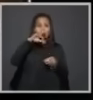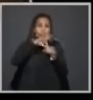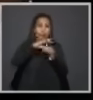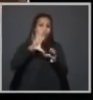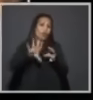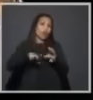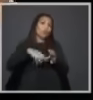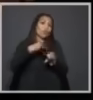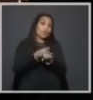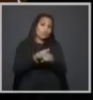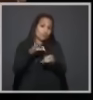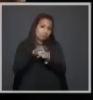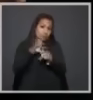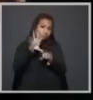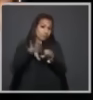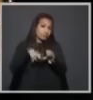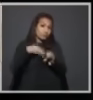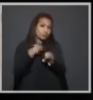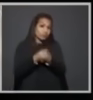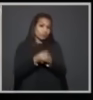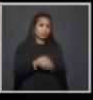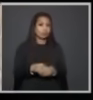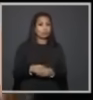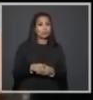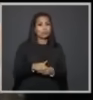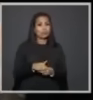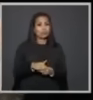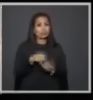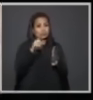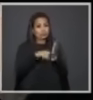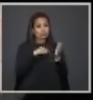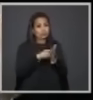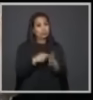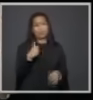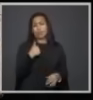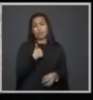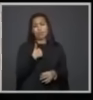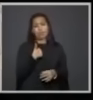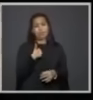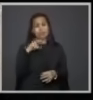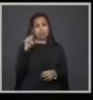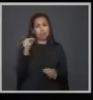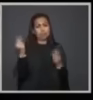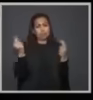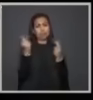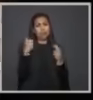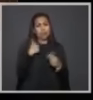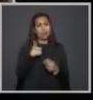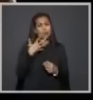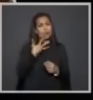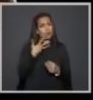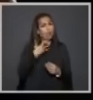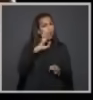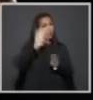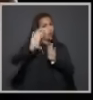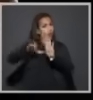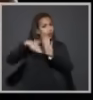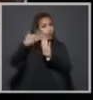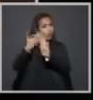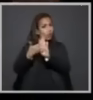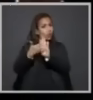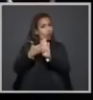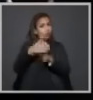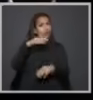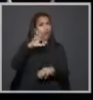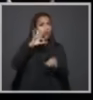Son varias cosas. Primero, yo tengo principios, tengo ideales, estoy en contra de